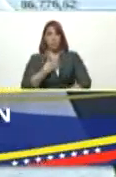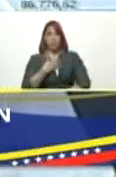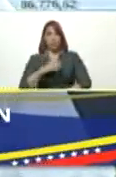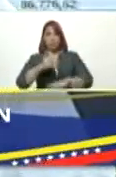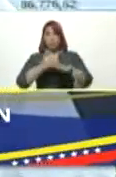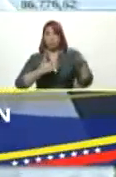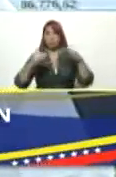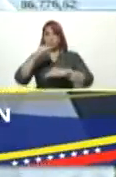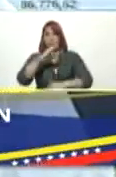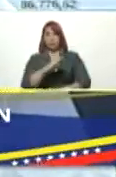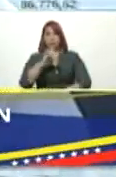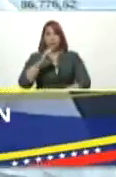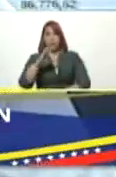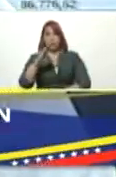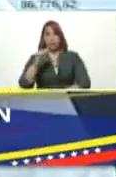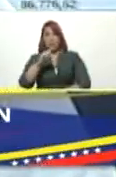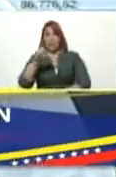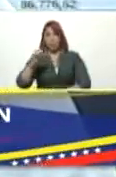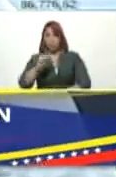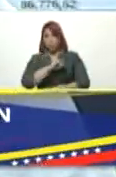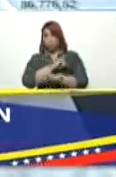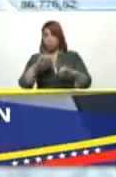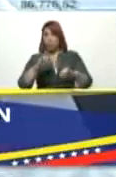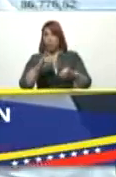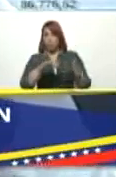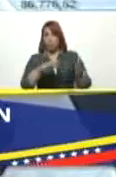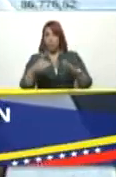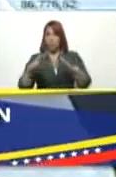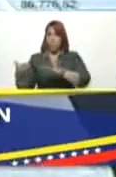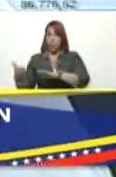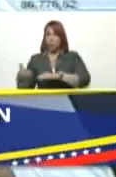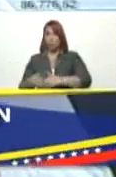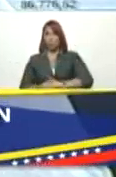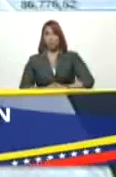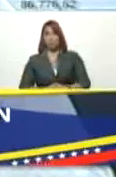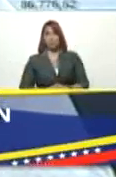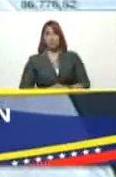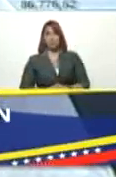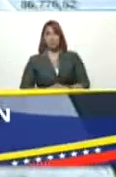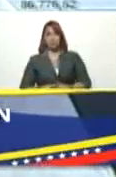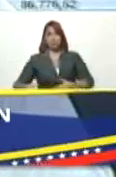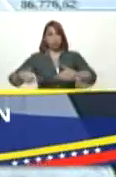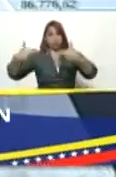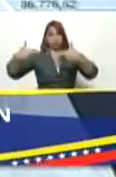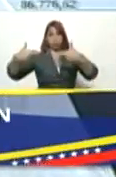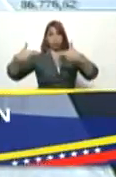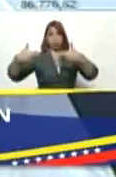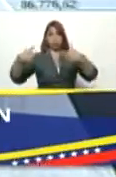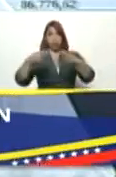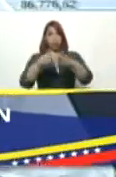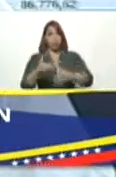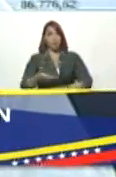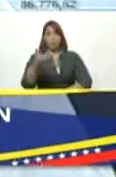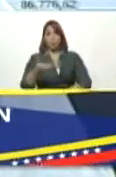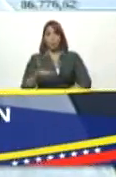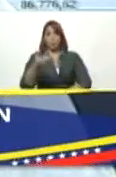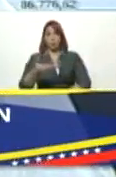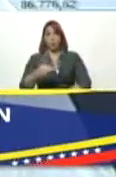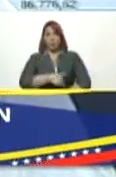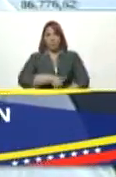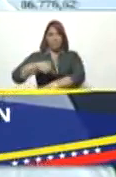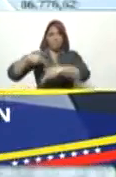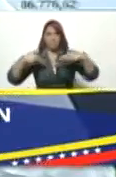almirante Ceballos. Además han sido de baja, han sido dados de baja en combate un grupo importante de